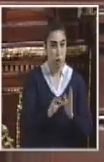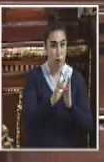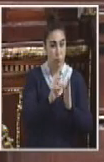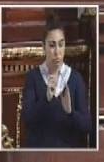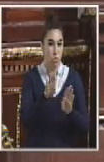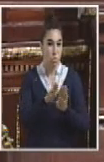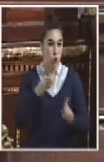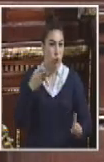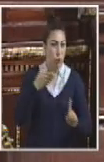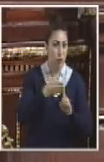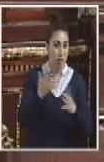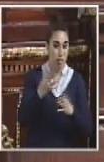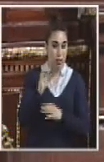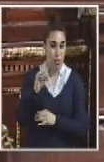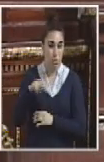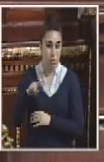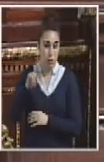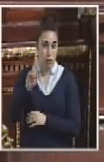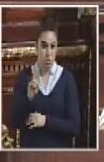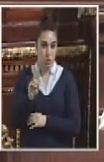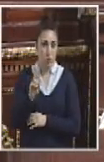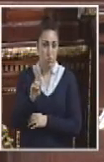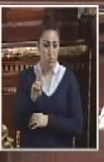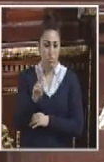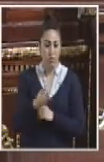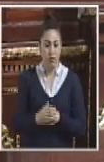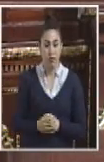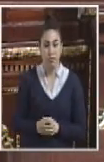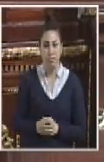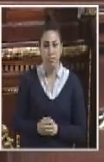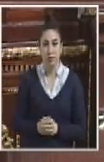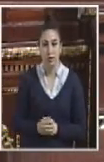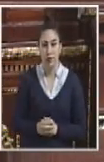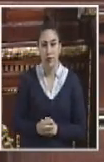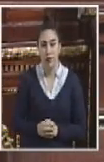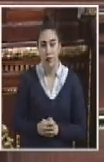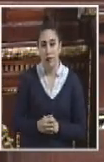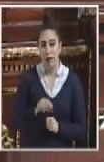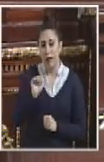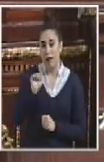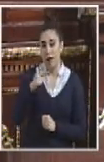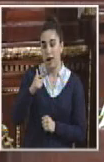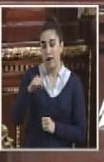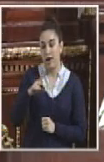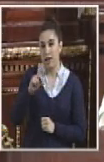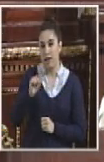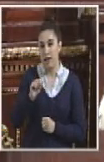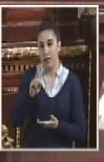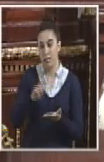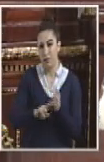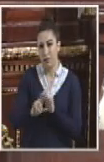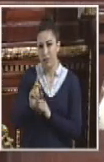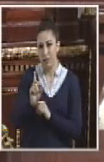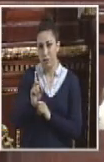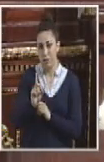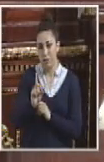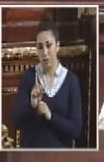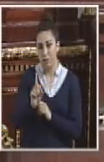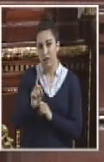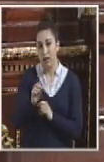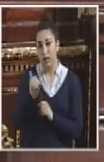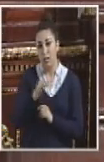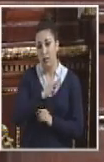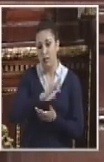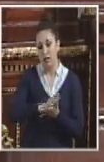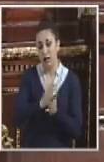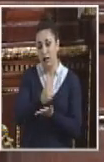contundentes a fin de alcanzar los objetivos planteados por la Agenda 2030 y, por supuesto, hacer de nuestra capital